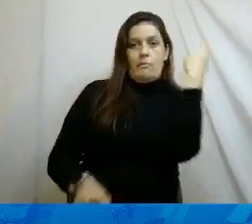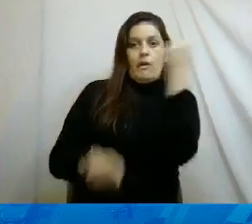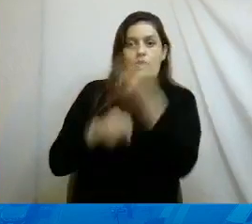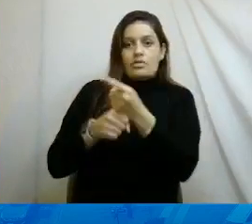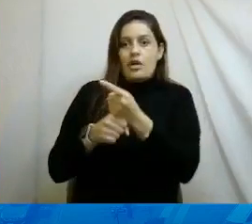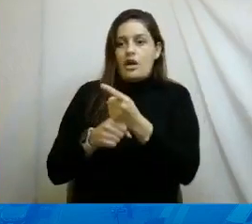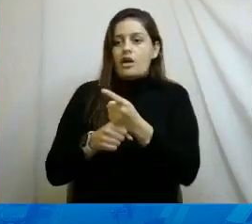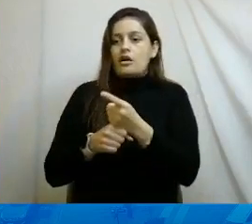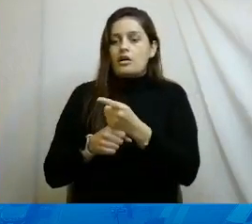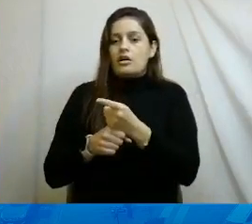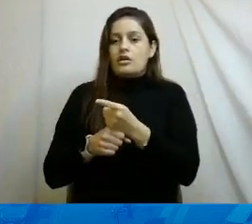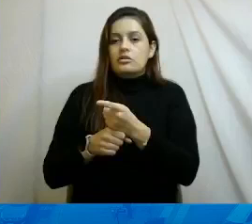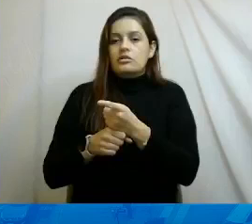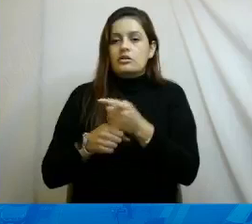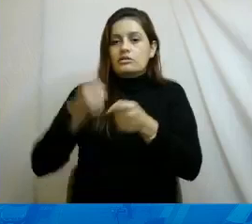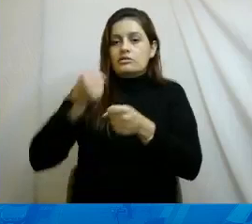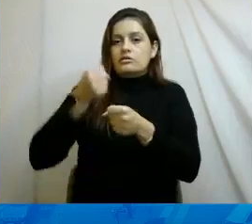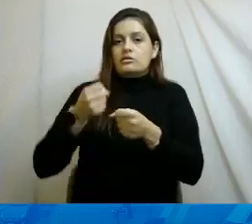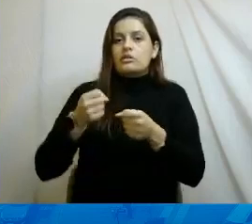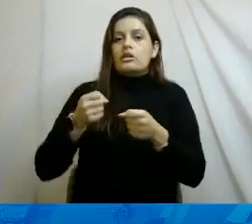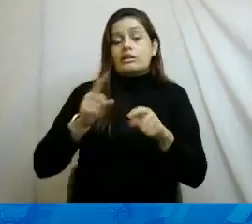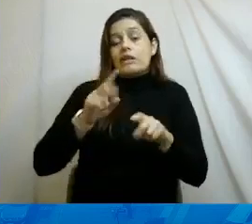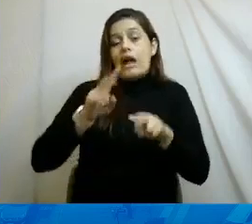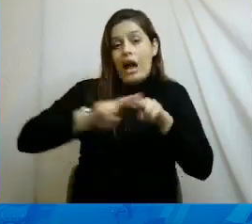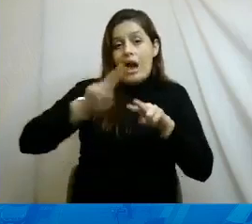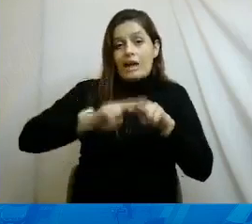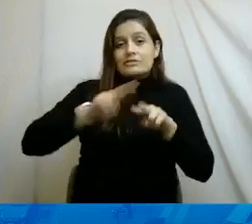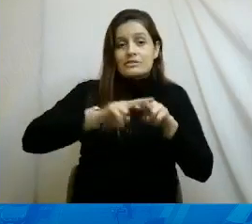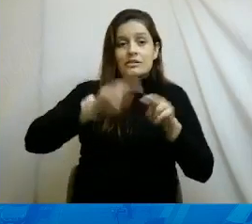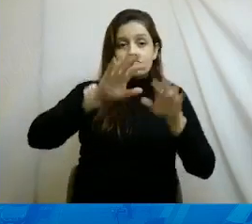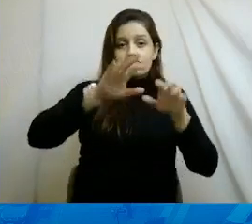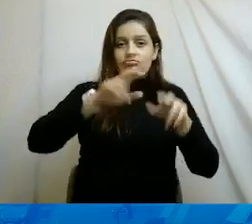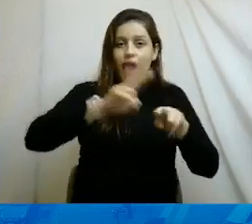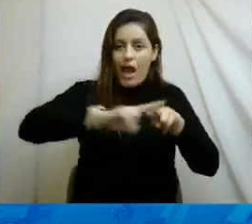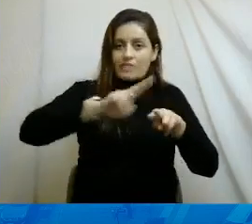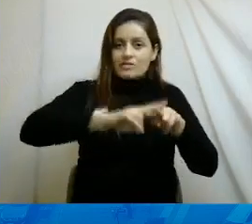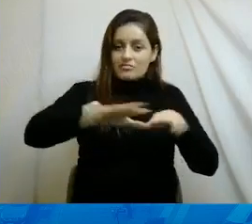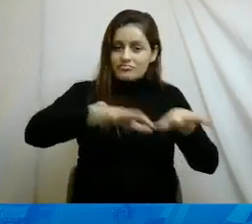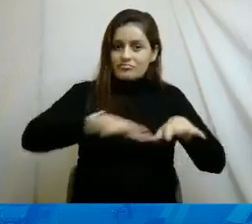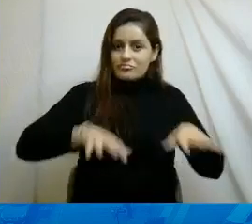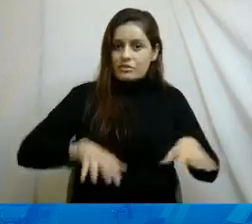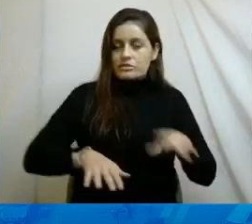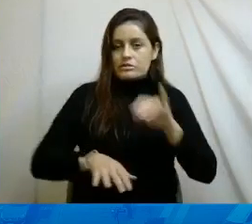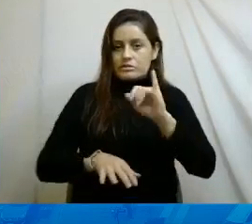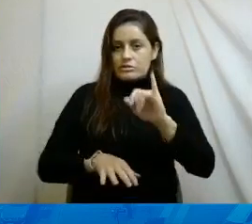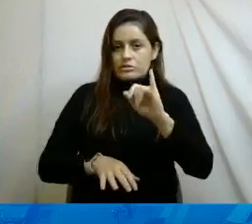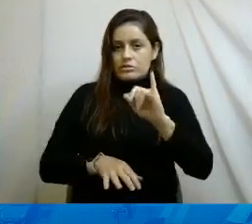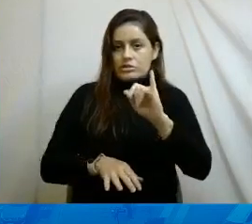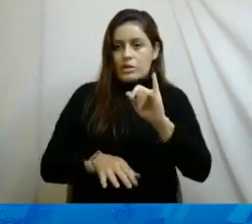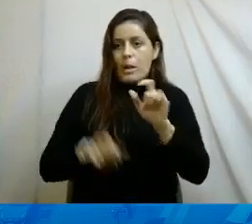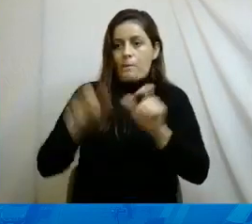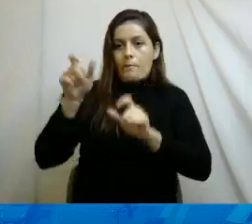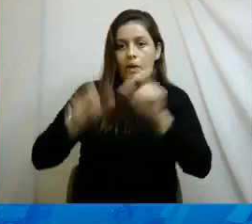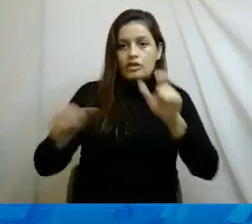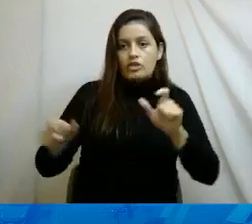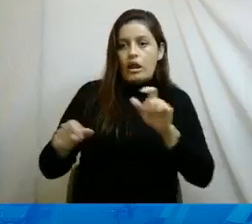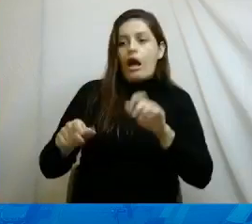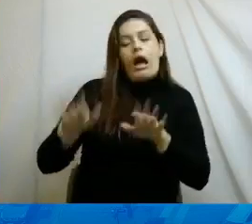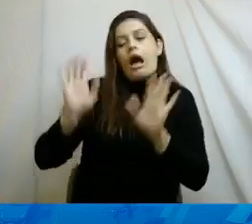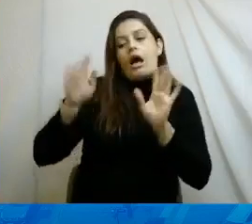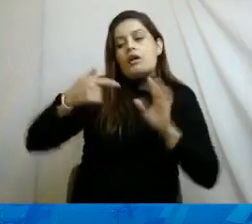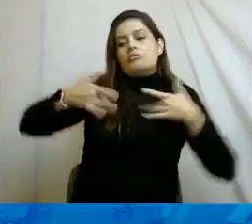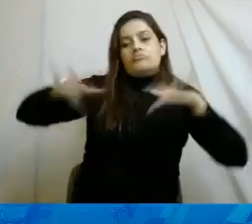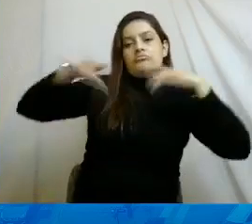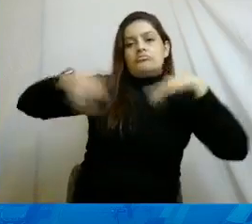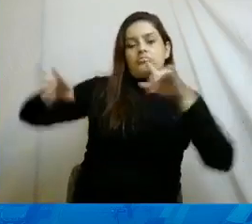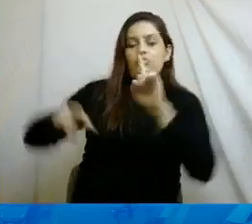para... O sea, estas obras que se están desarrollando en ningún caso es para afectar negativamente el comercio en